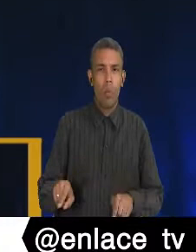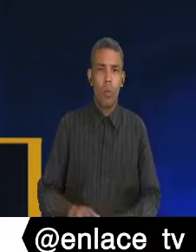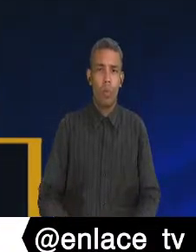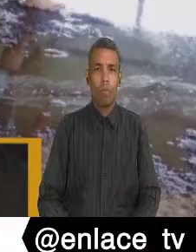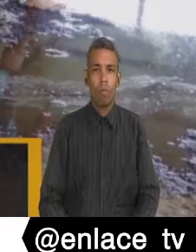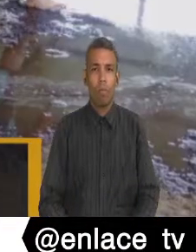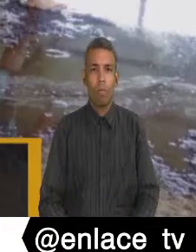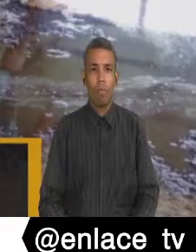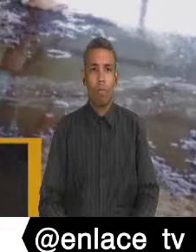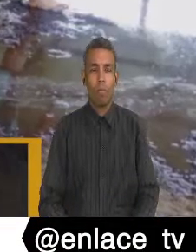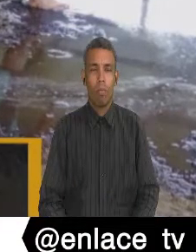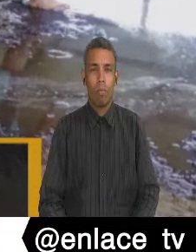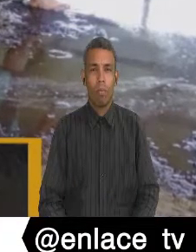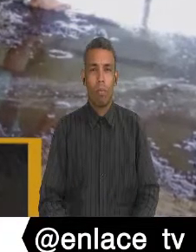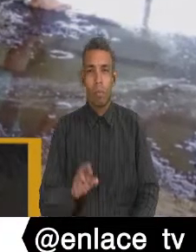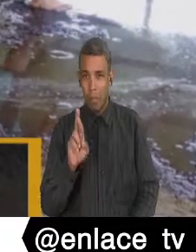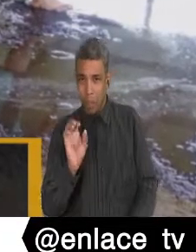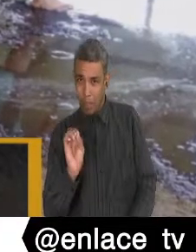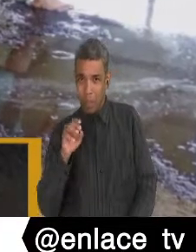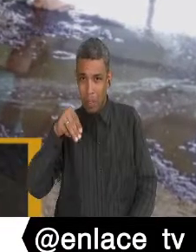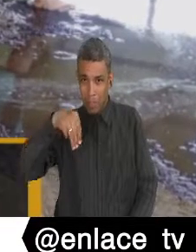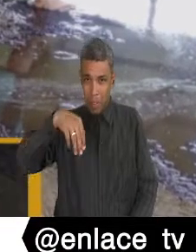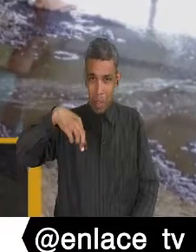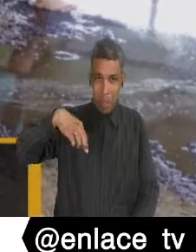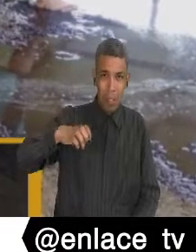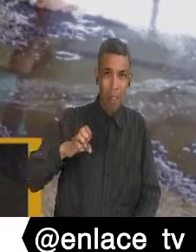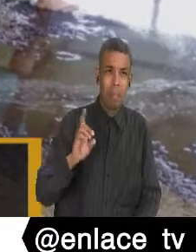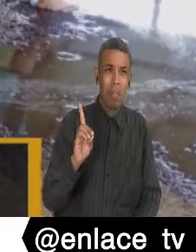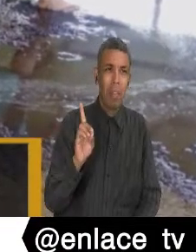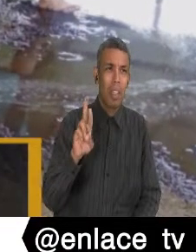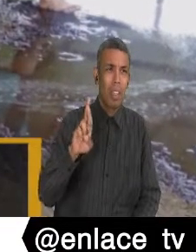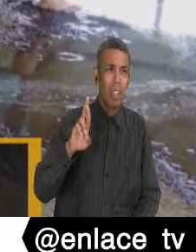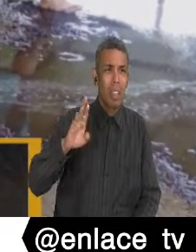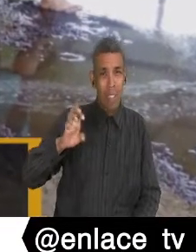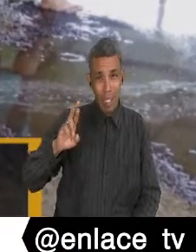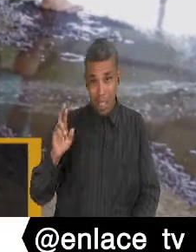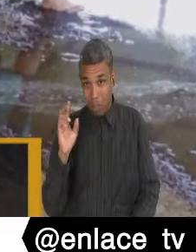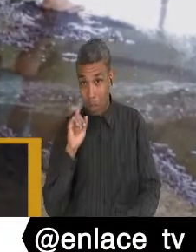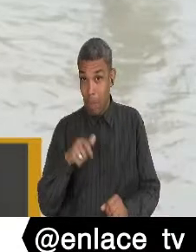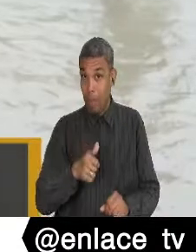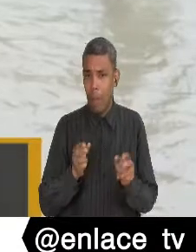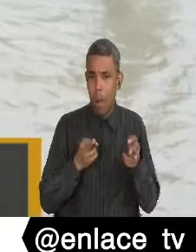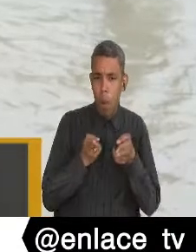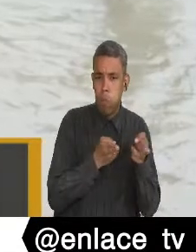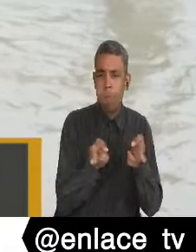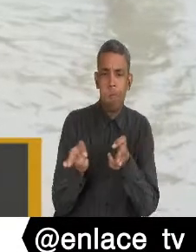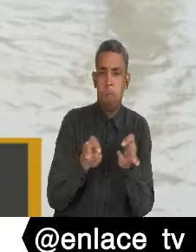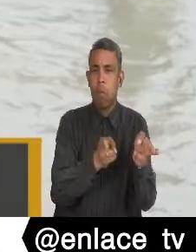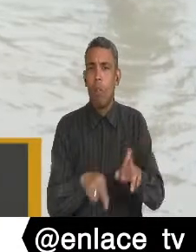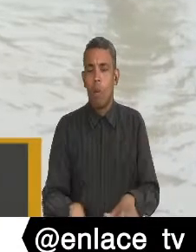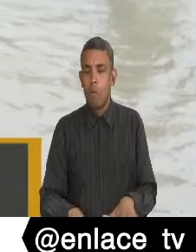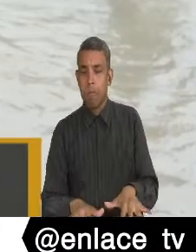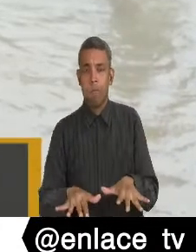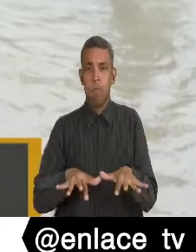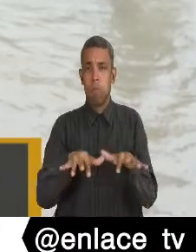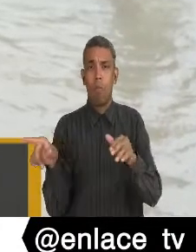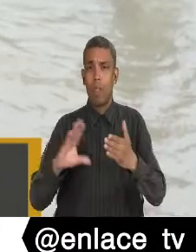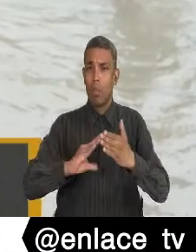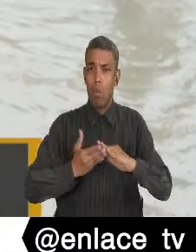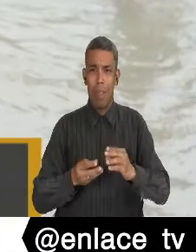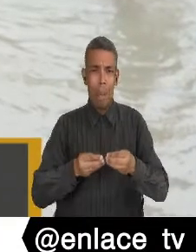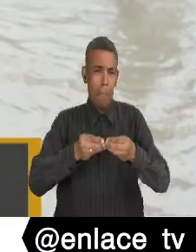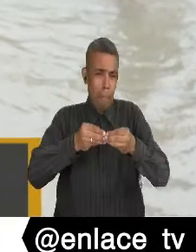Las veredas Rompedero y Caño Huila presentan afectaciones tras la creciente súbita del río. Las pérdidas para esta población son incalculables.